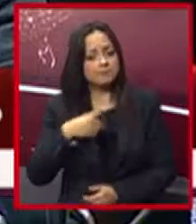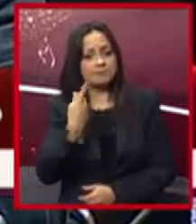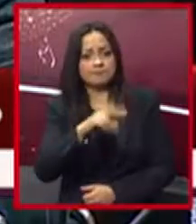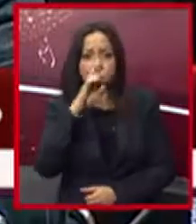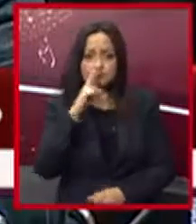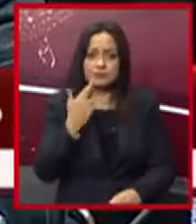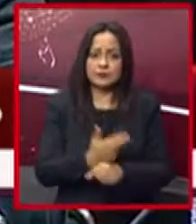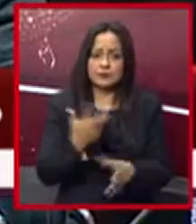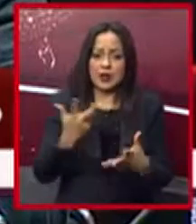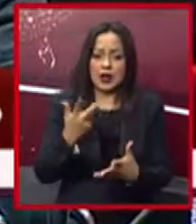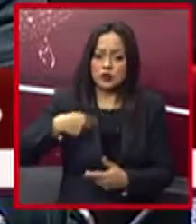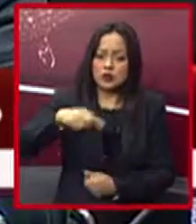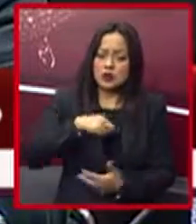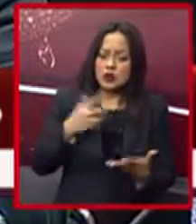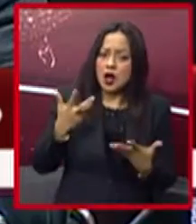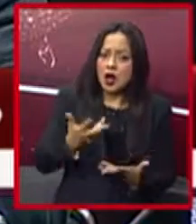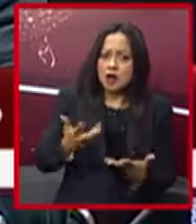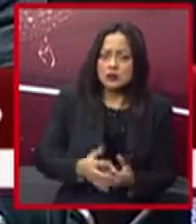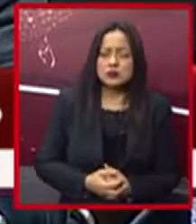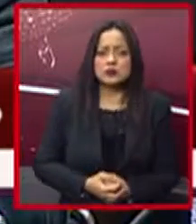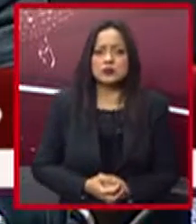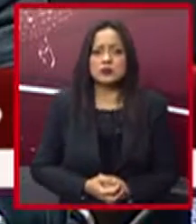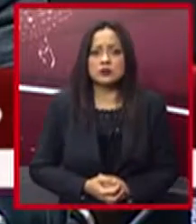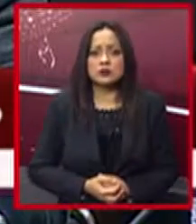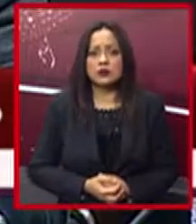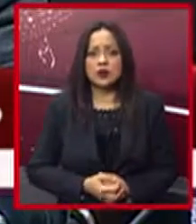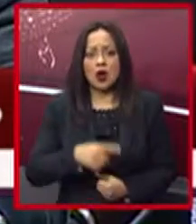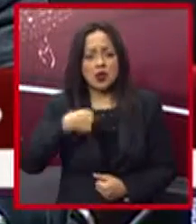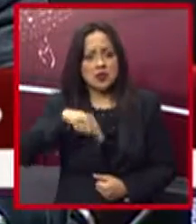y ya no estamos pasando por este tipo de